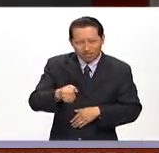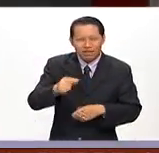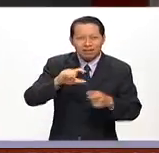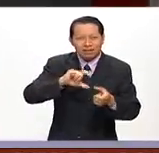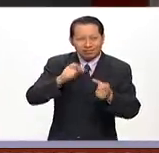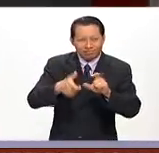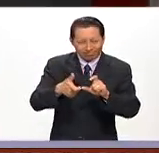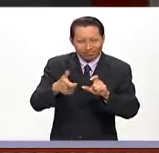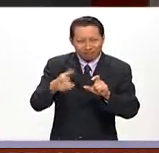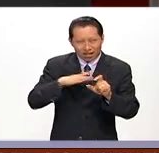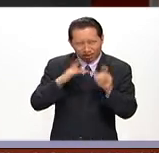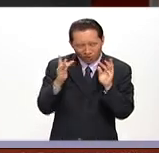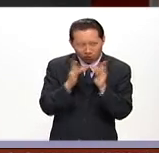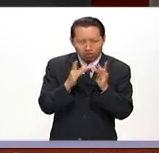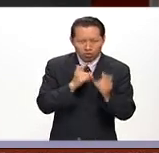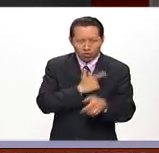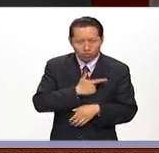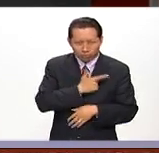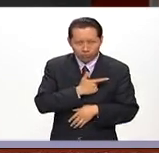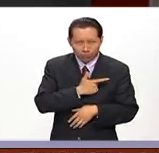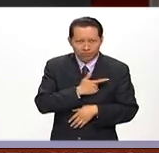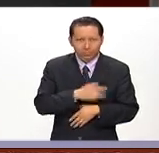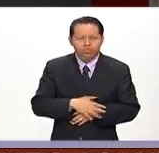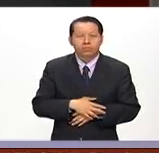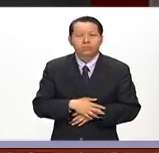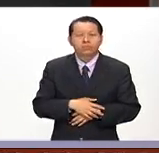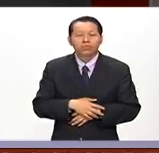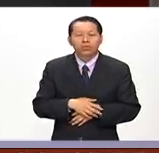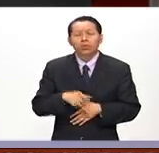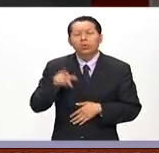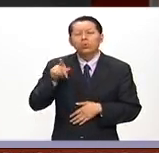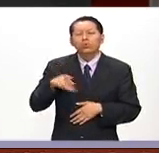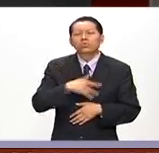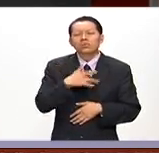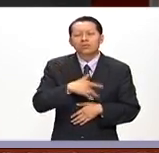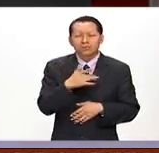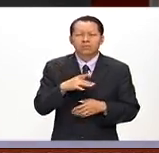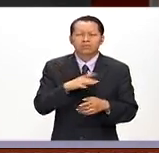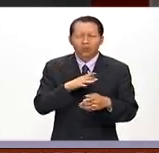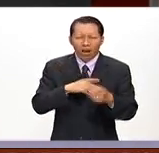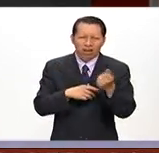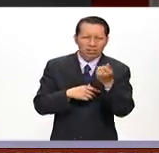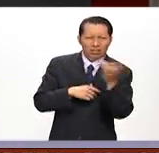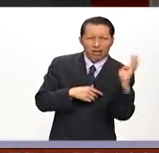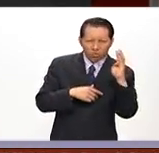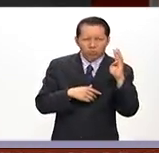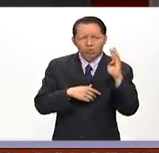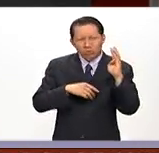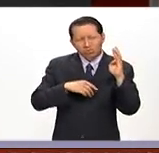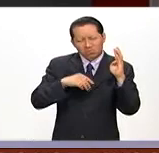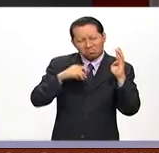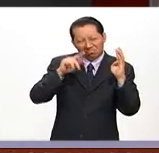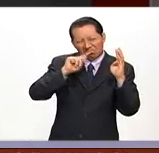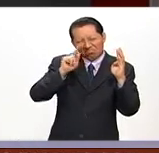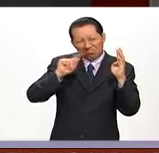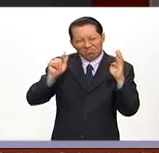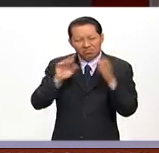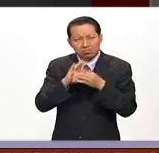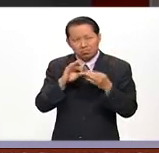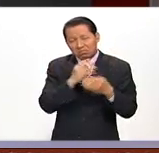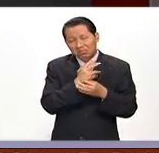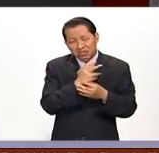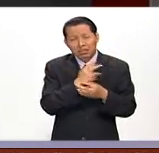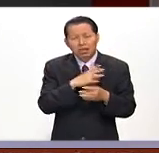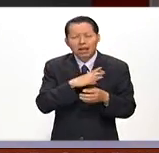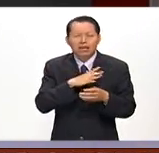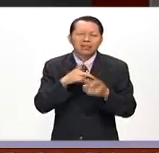Día. ¿Estarías de acuerdo con algunos analistas de que obviamente son hechos